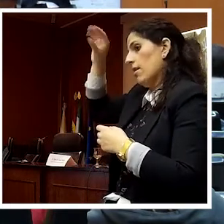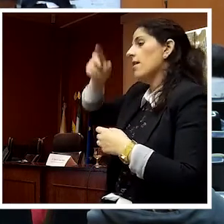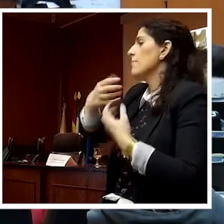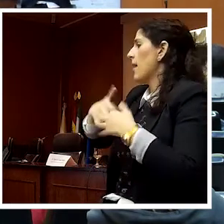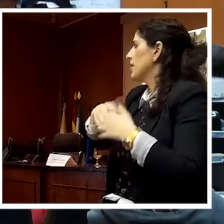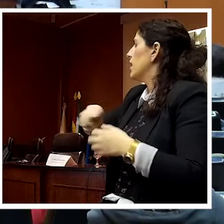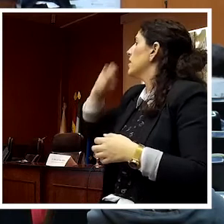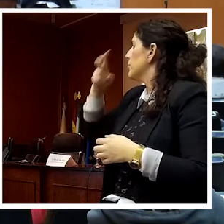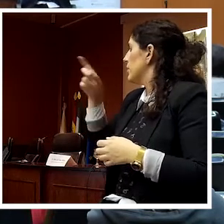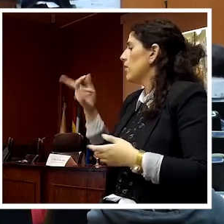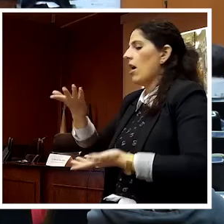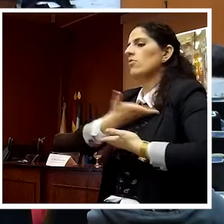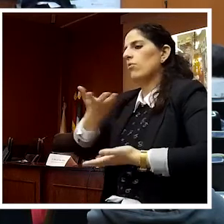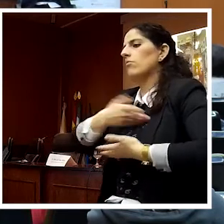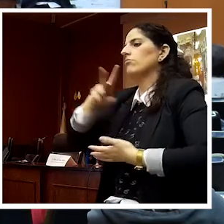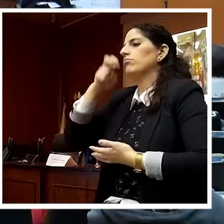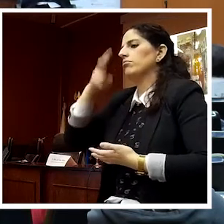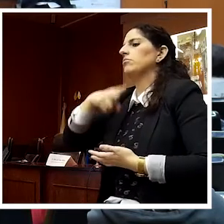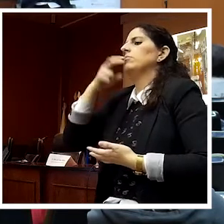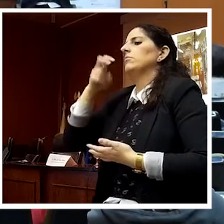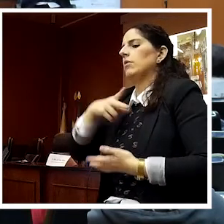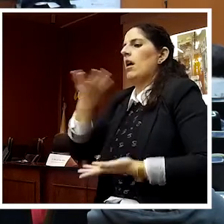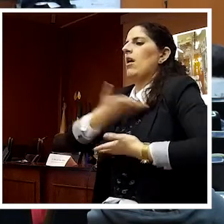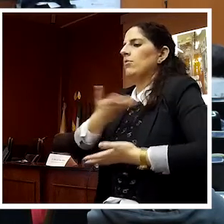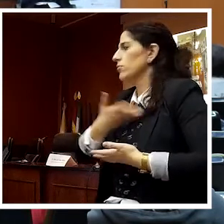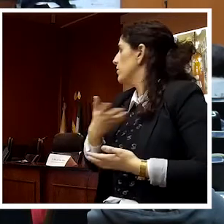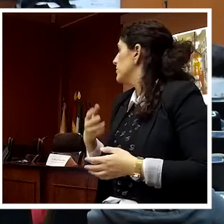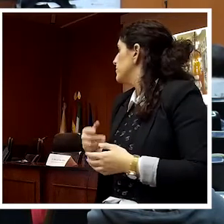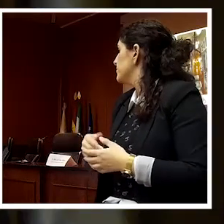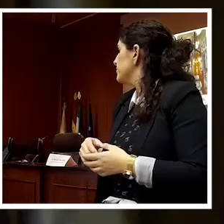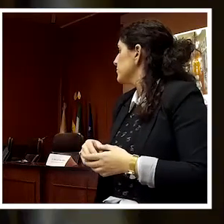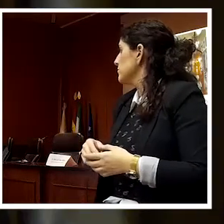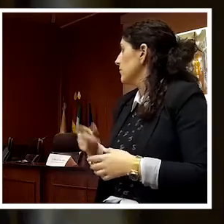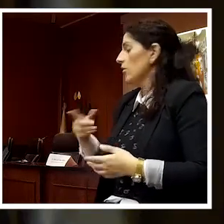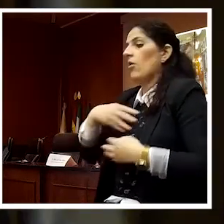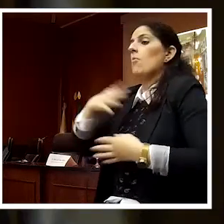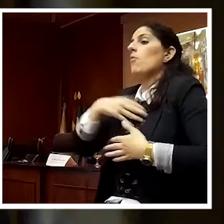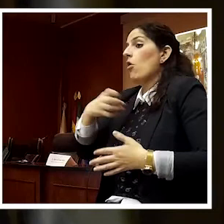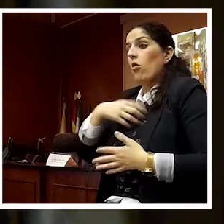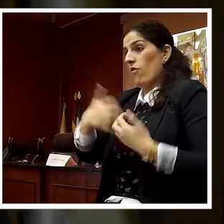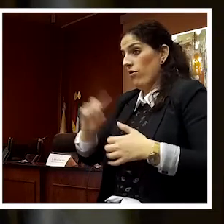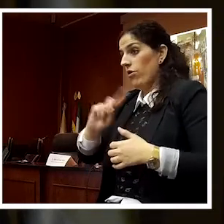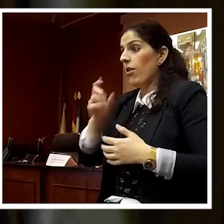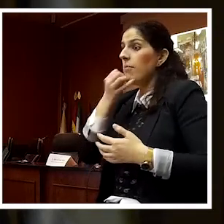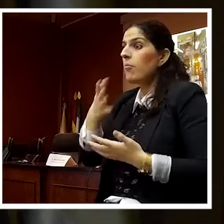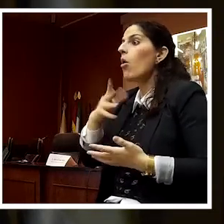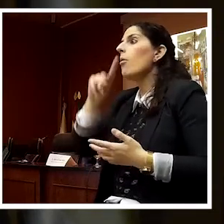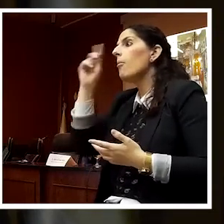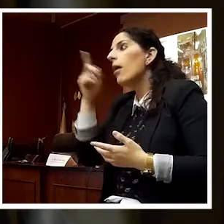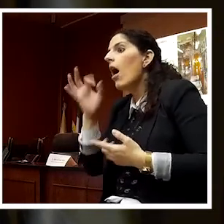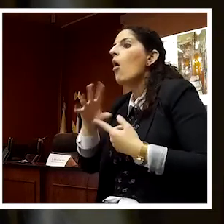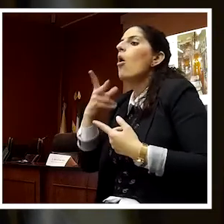un respirador, ¿no? Que te da oxígeno y aire. Y lo que hace es suplir las funciones de tus